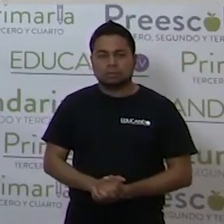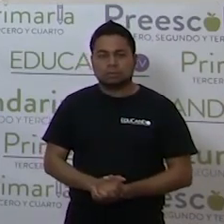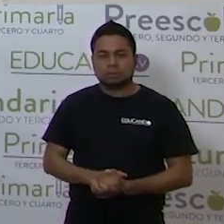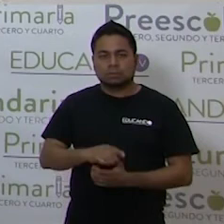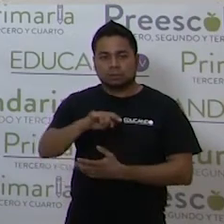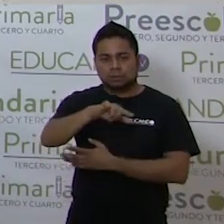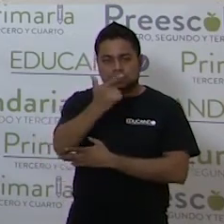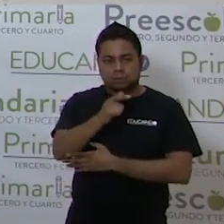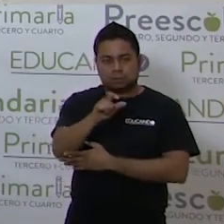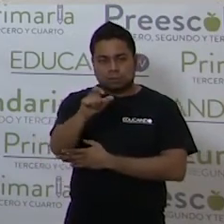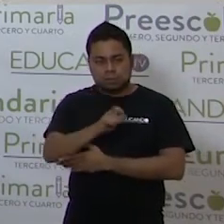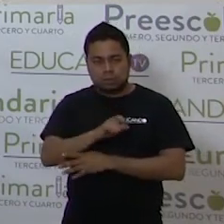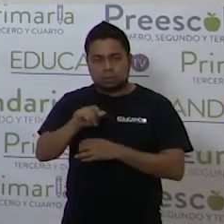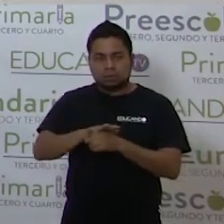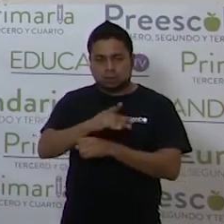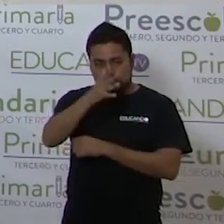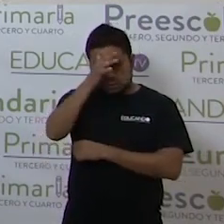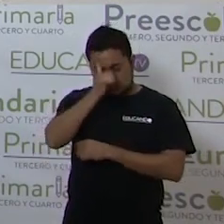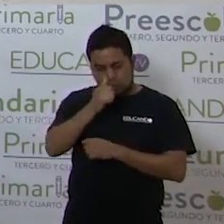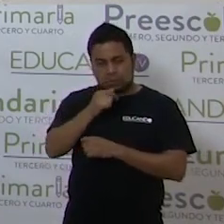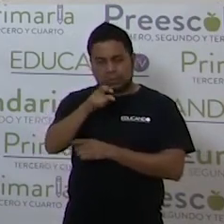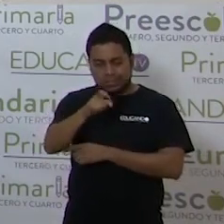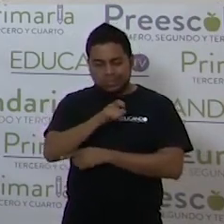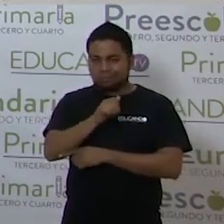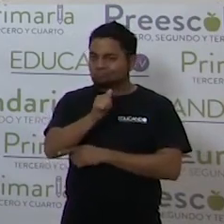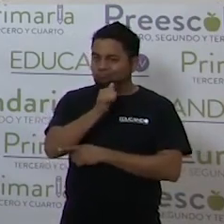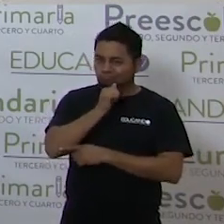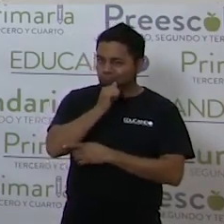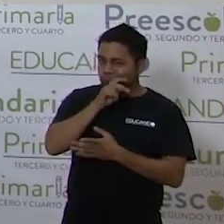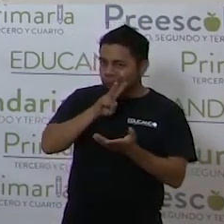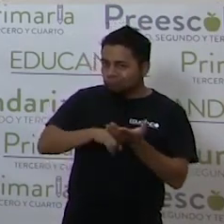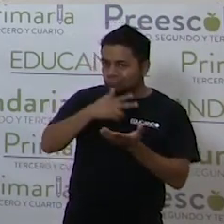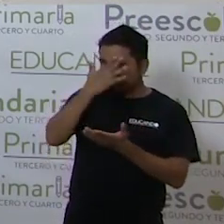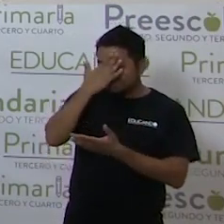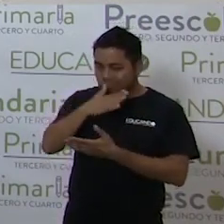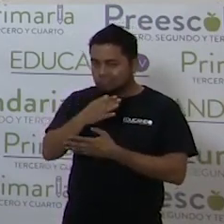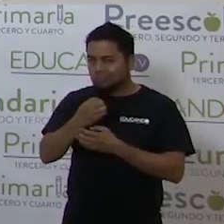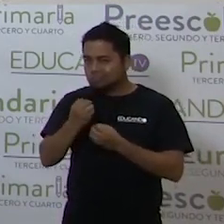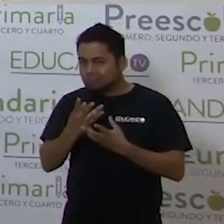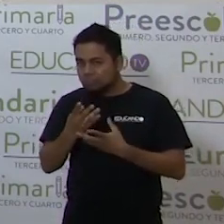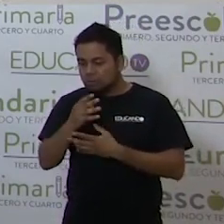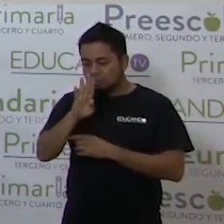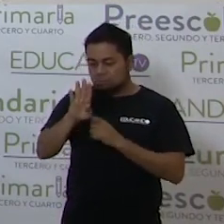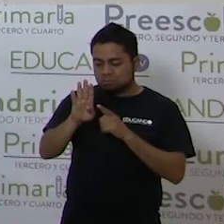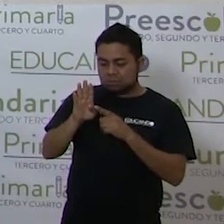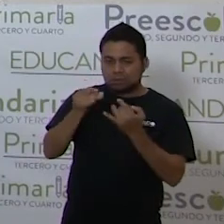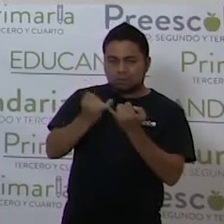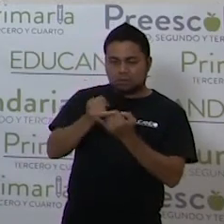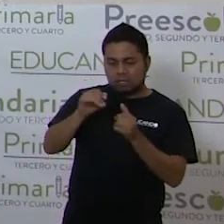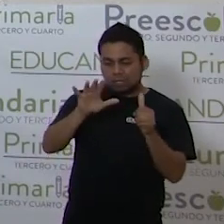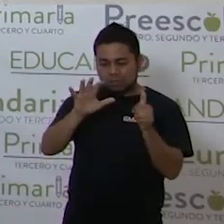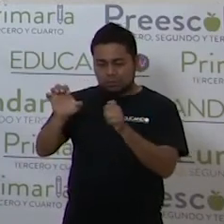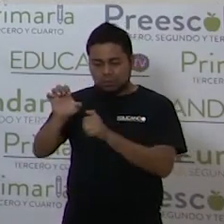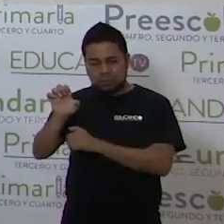x porque el valor de x no lo conocemos todavía y b sería 660